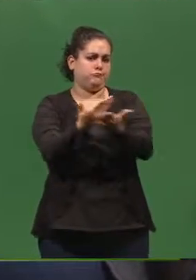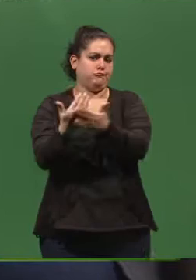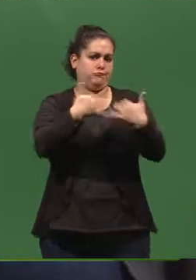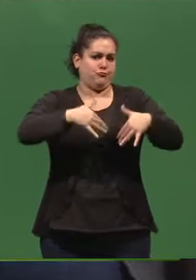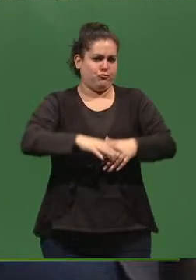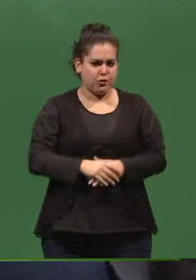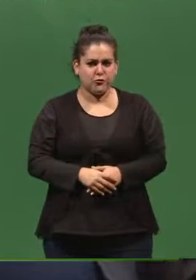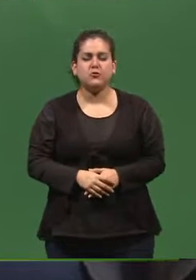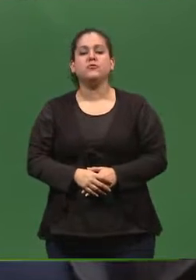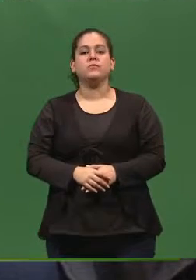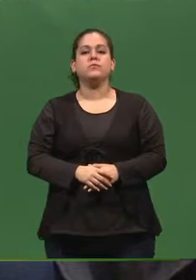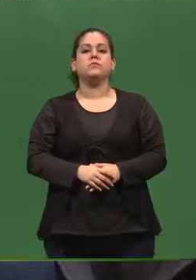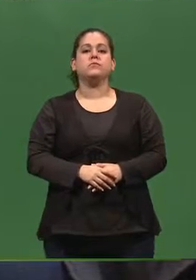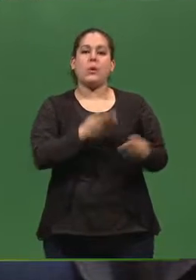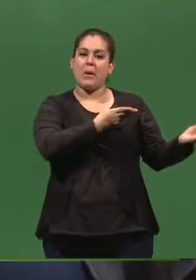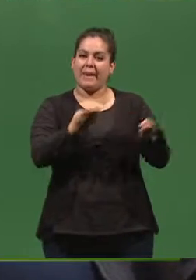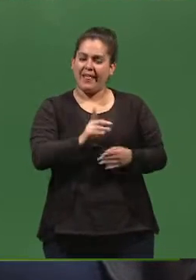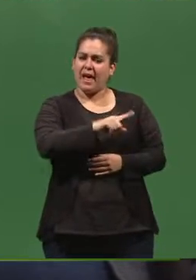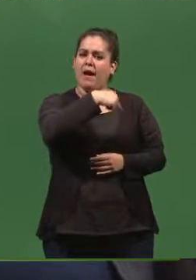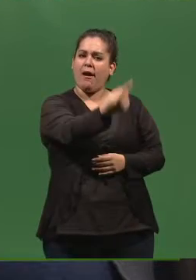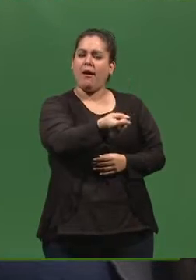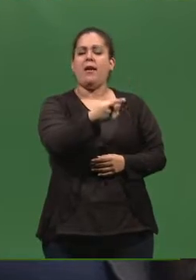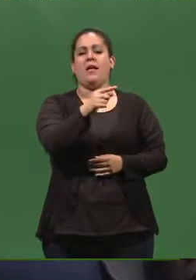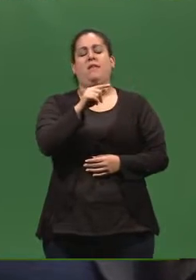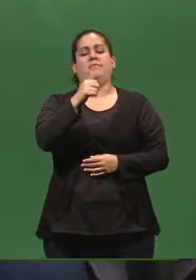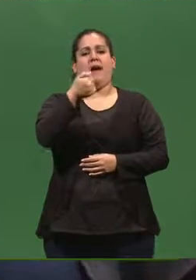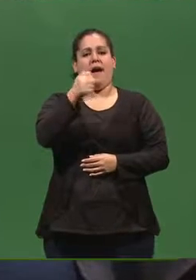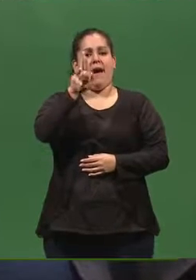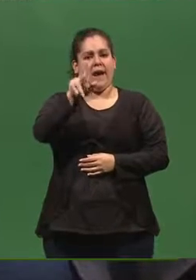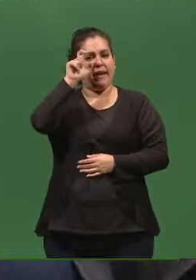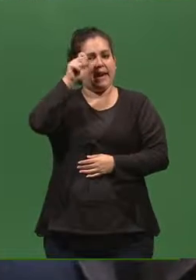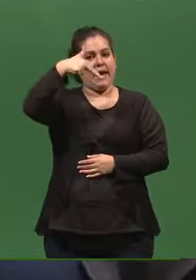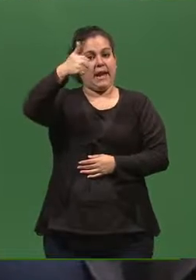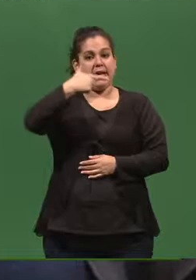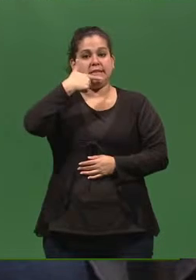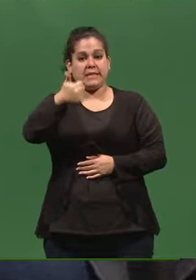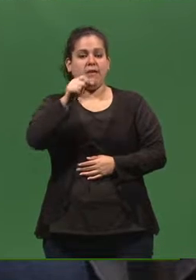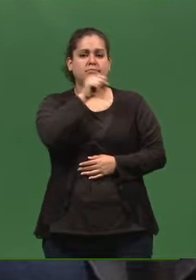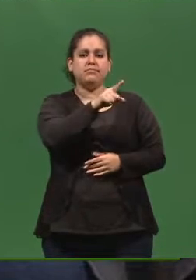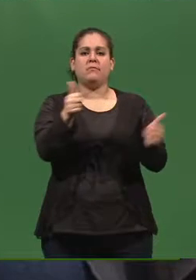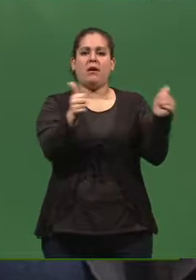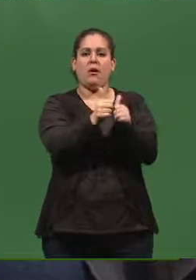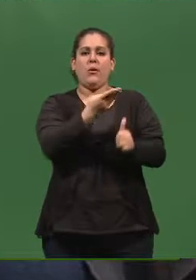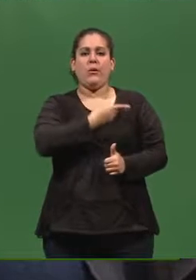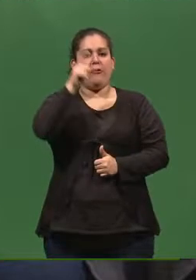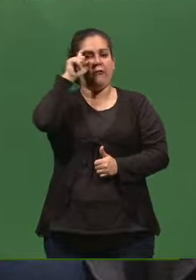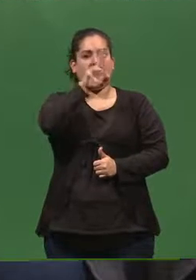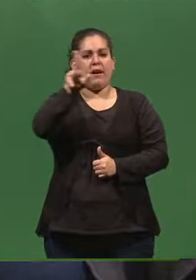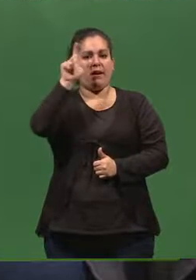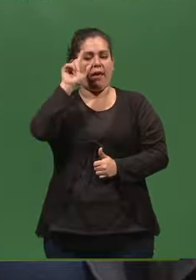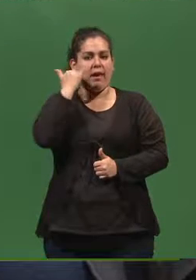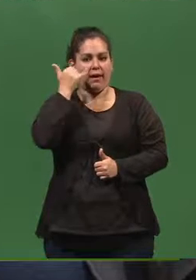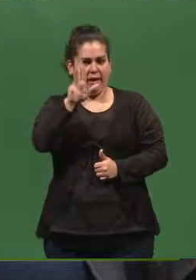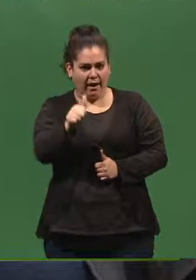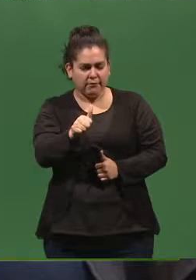proyectos. Bienvenida, Nati. Por otro lado, Daniel Arenaza es el asesor de la diputada Ferreira Araceli del